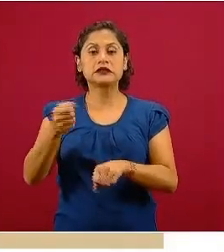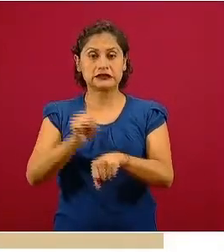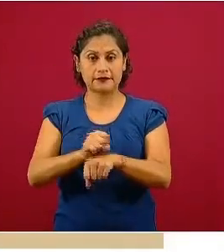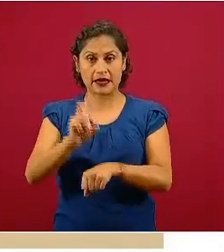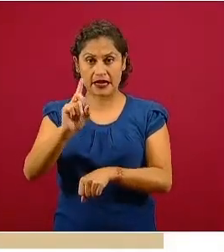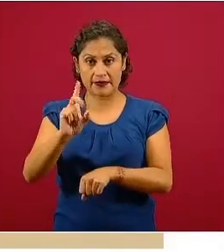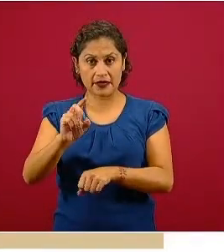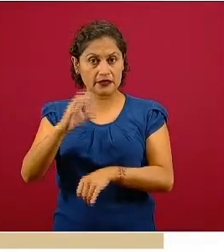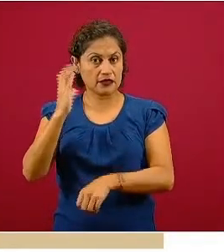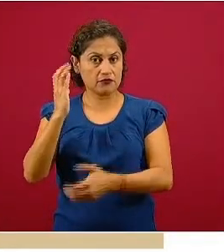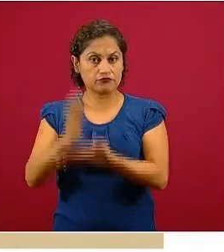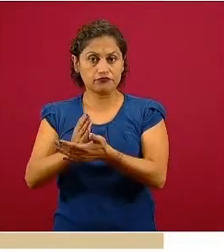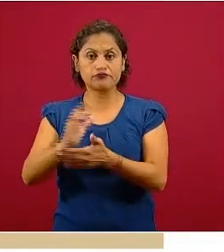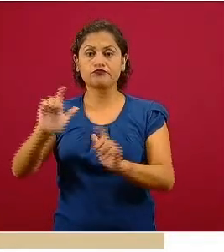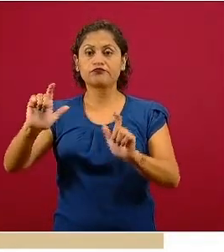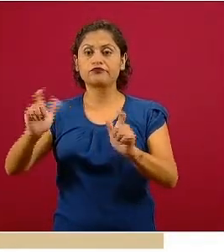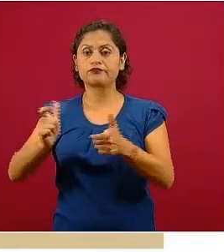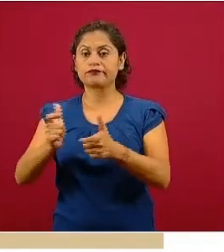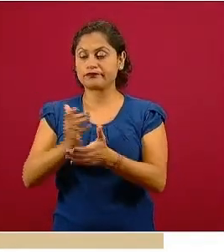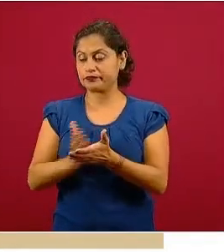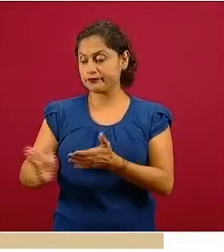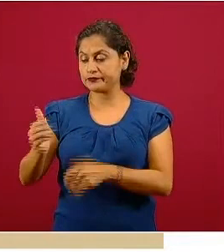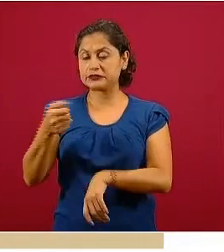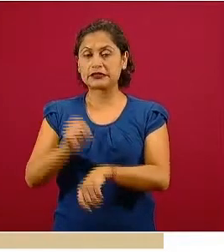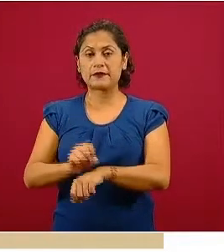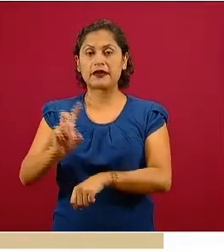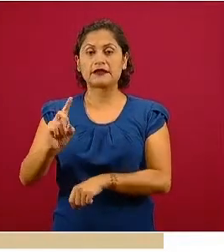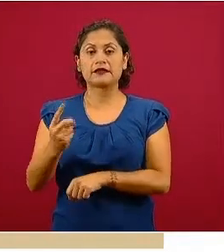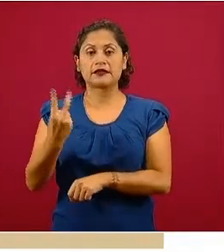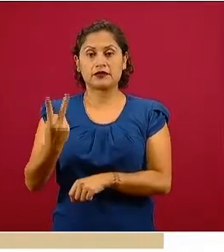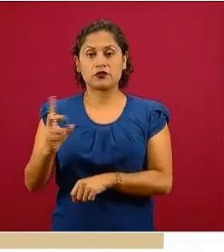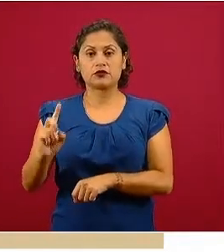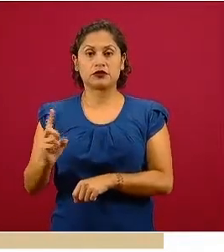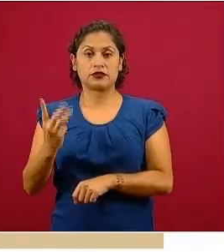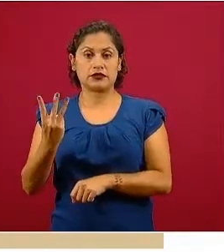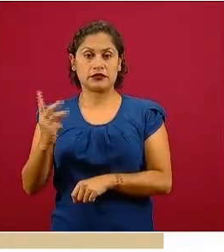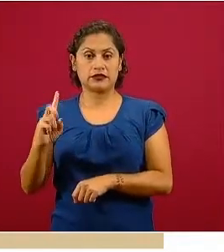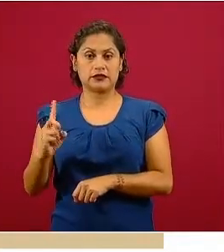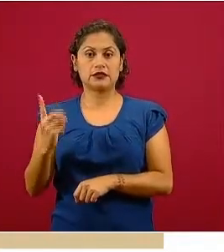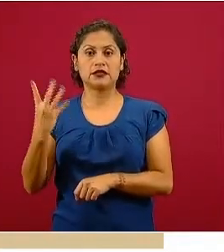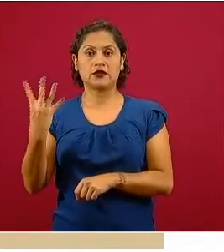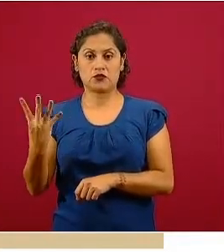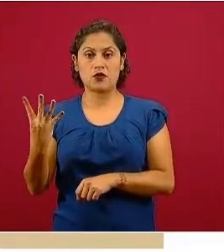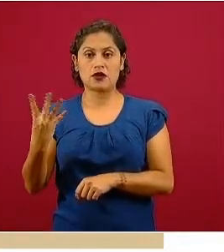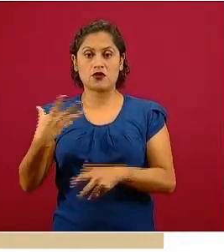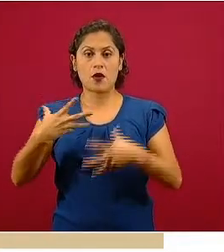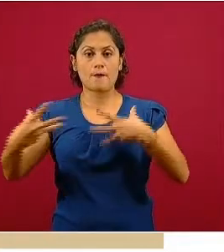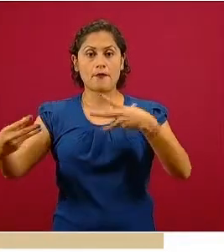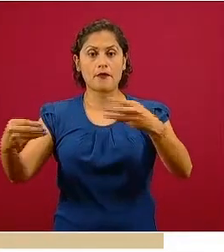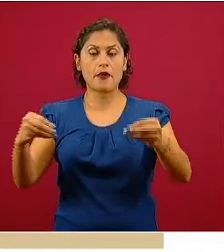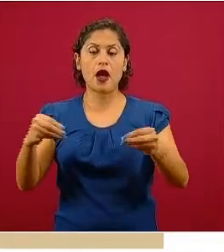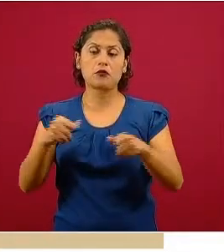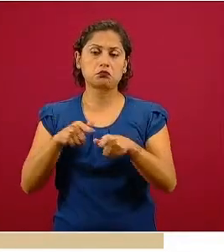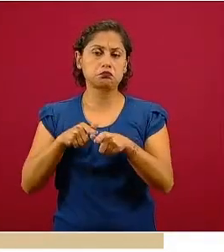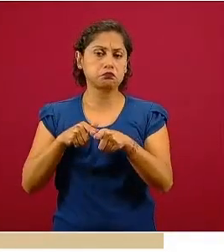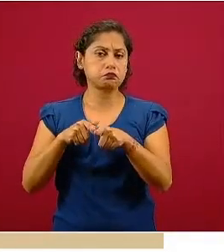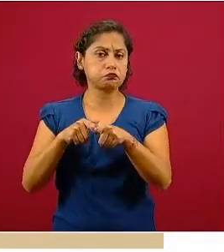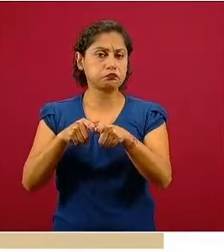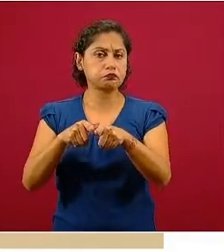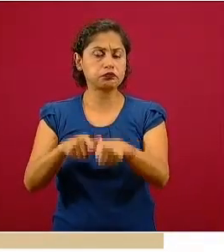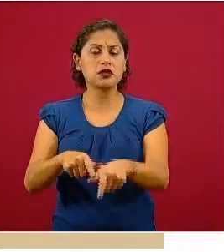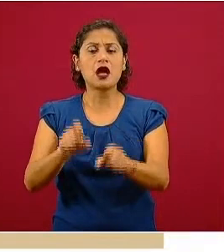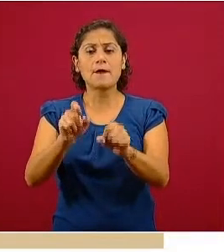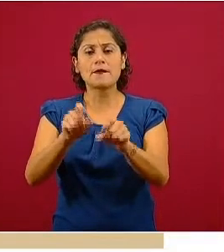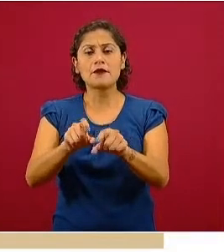un descenso hasta la semana 32 y la semana 33 y 34 la transmisión digamos que se ha mantenido, se está formando más bien